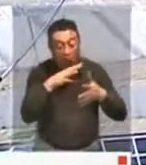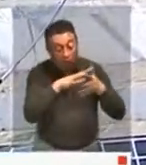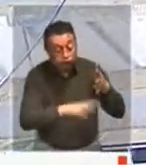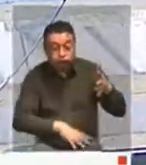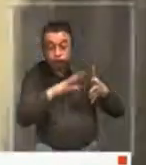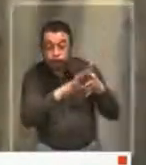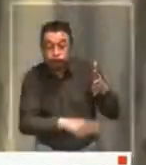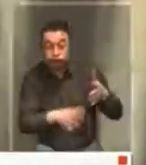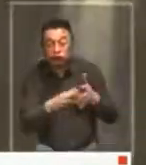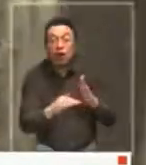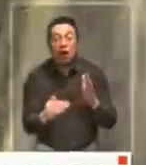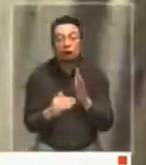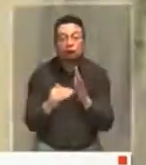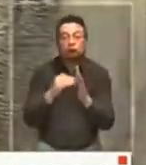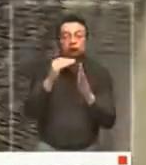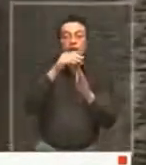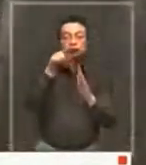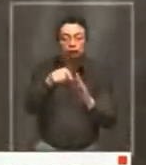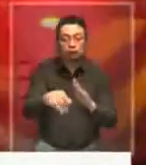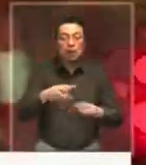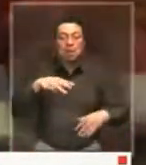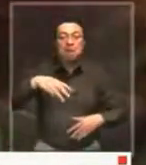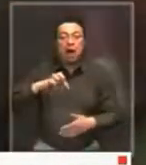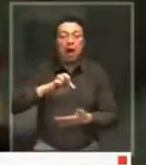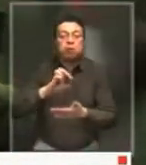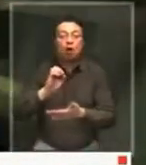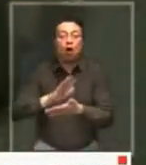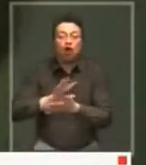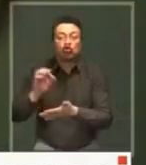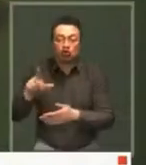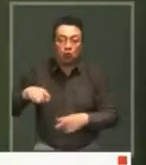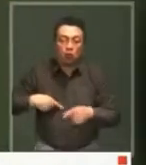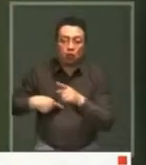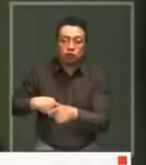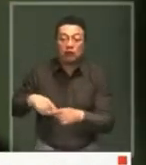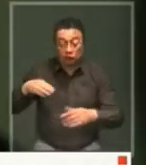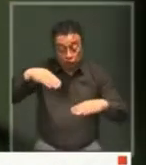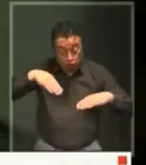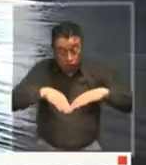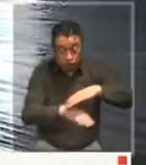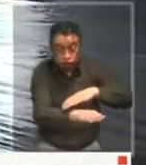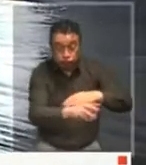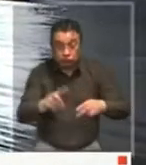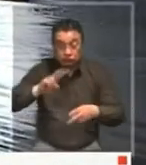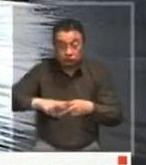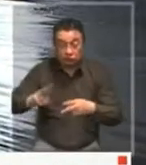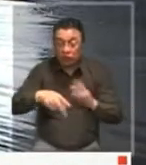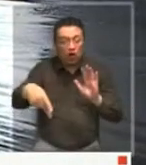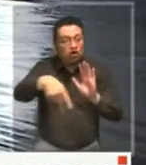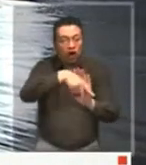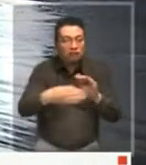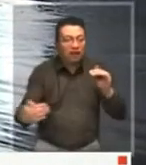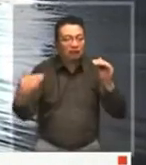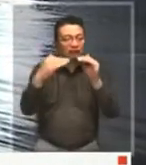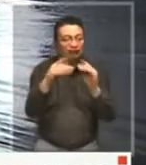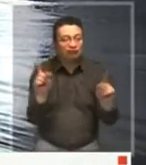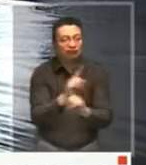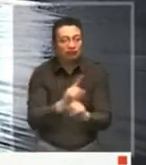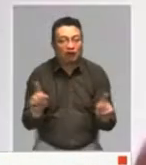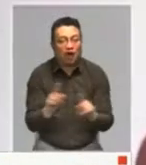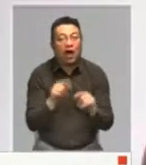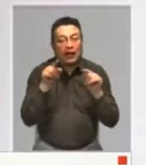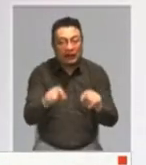producido por el aumento del caudal del Mapocho. Y ese túnel se diseñó y construyó fuera de norma. Y ahí